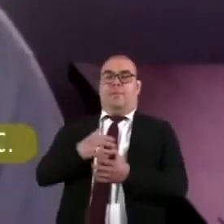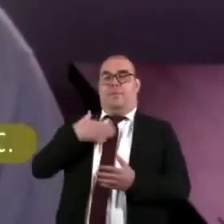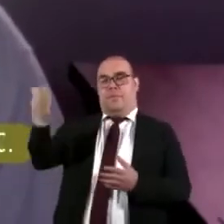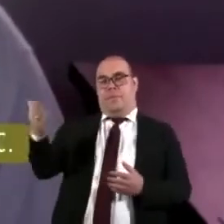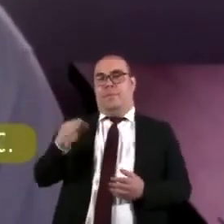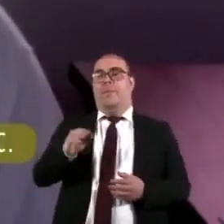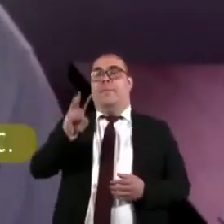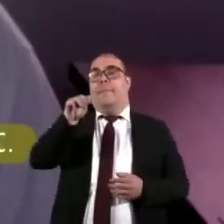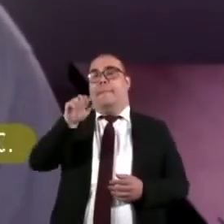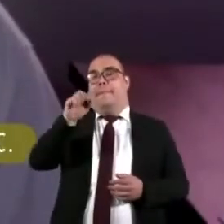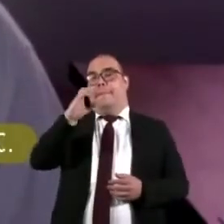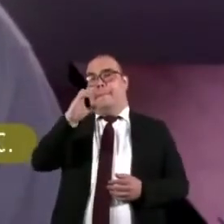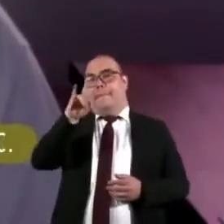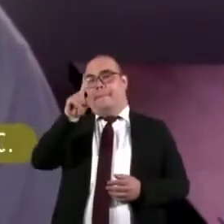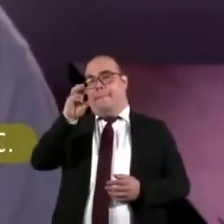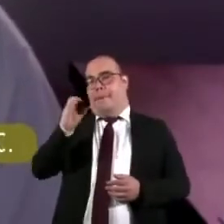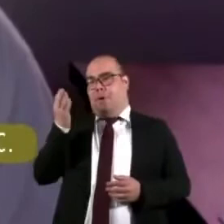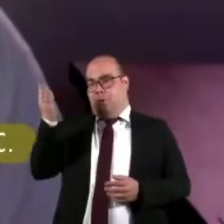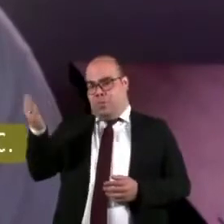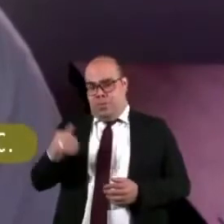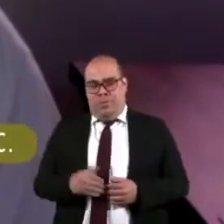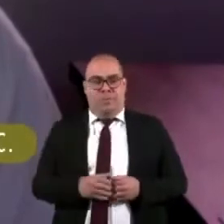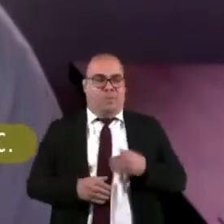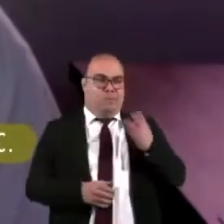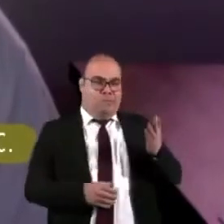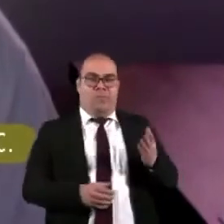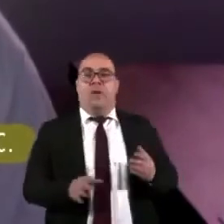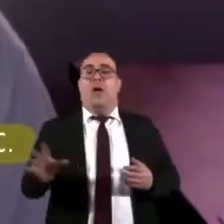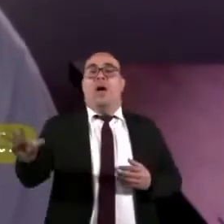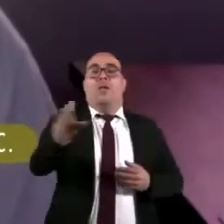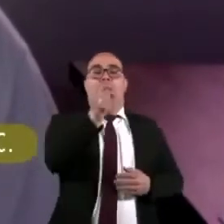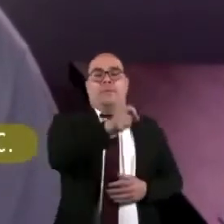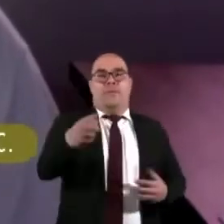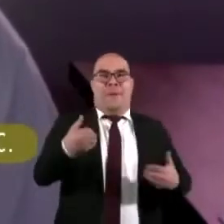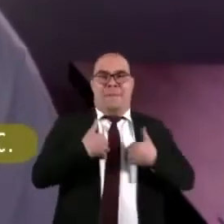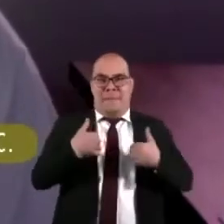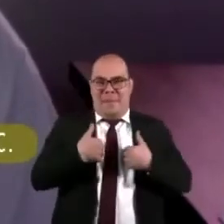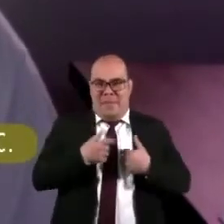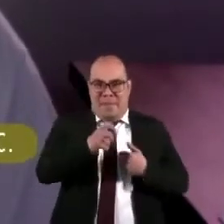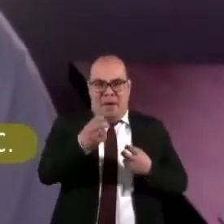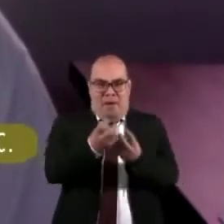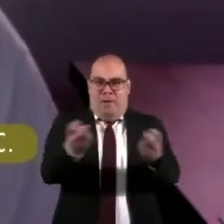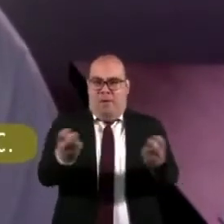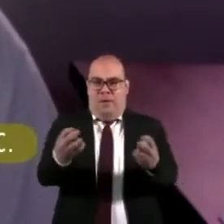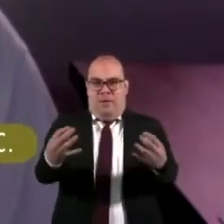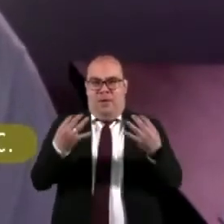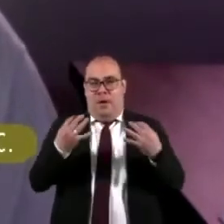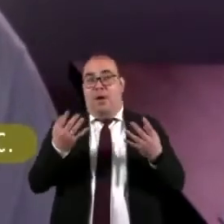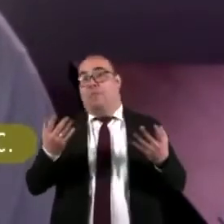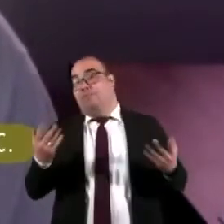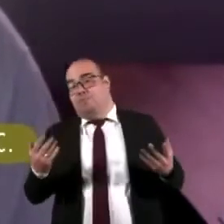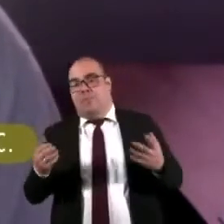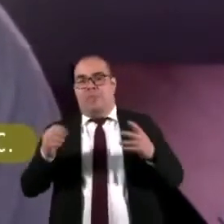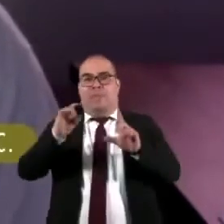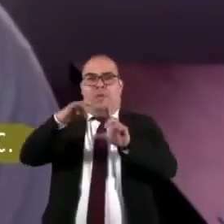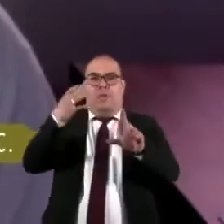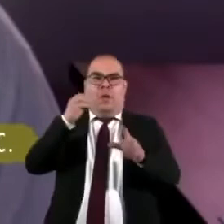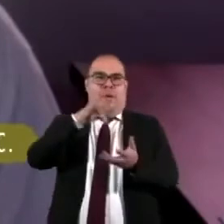muy especial a todas las víctimas presentes y que están pendientes de esta